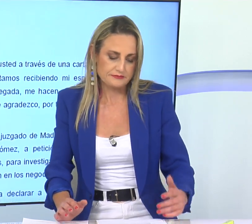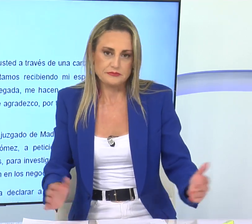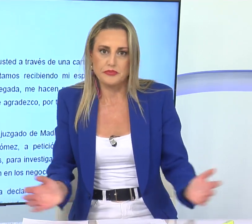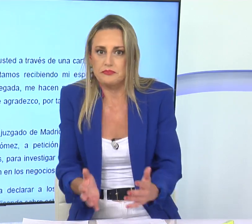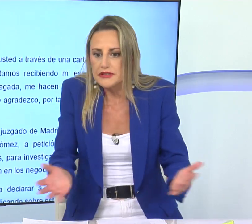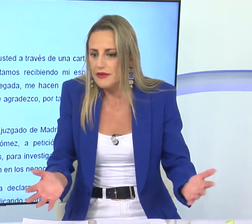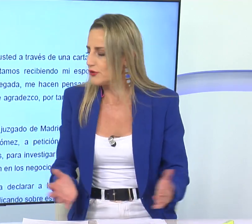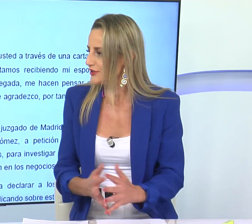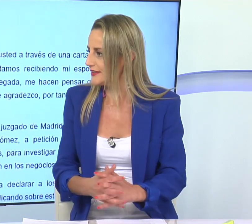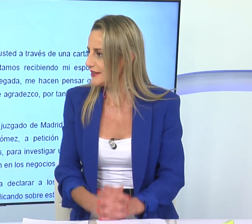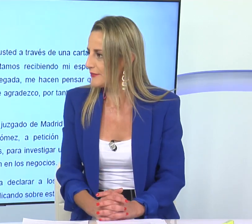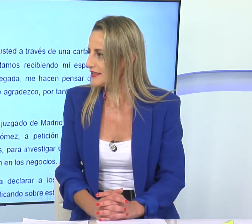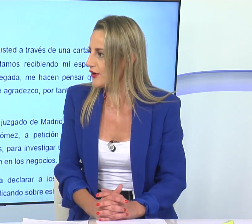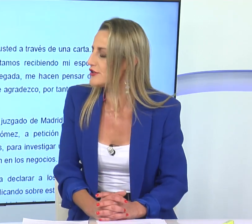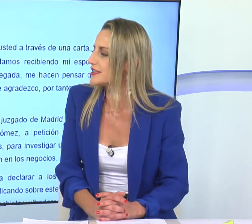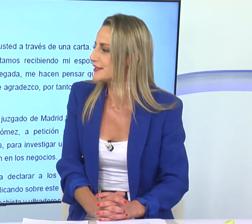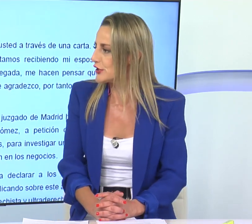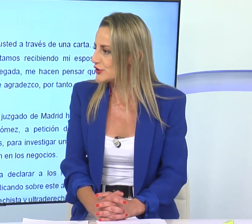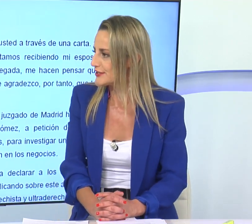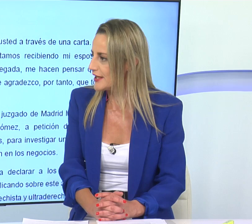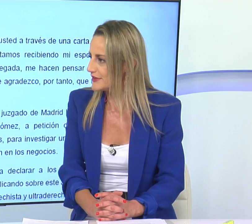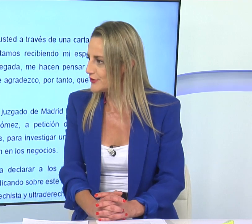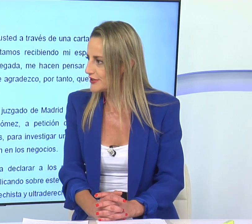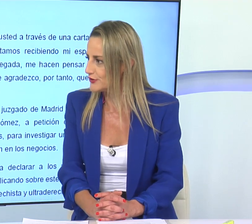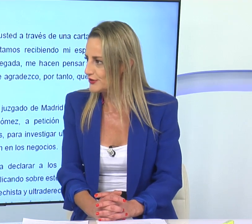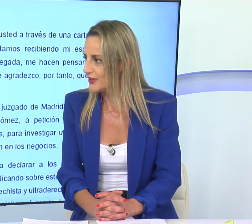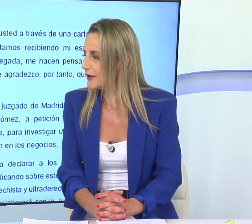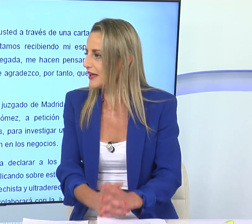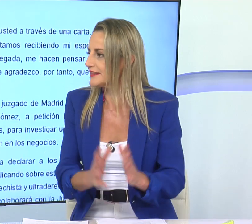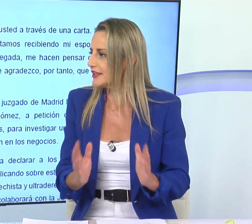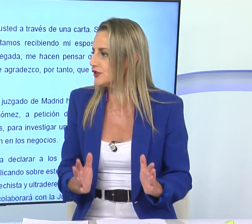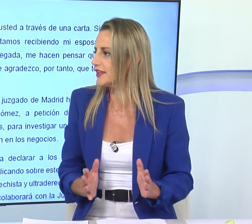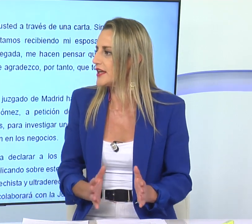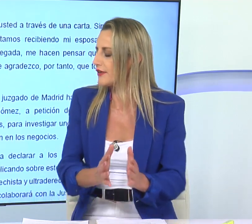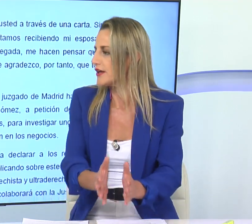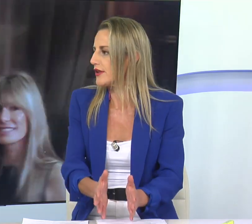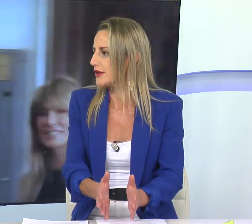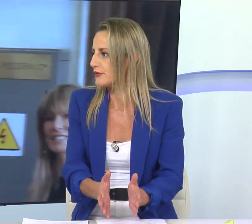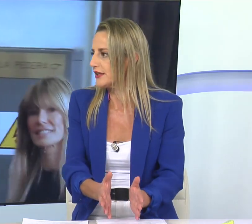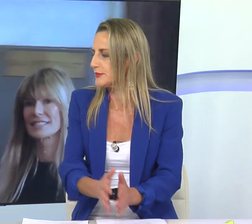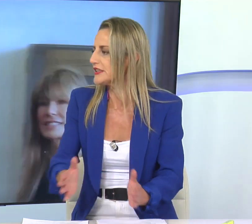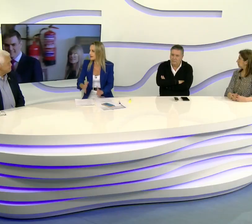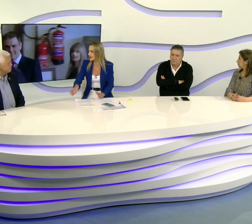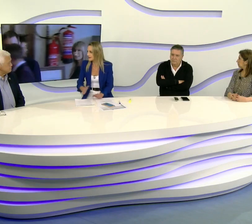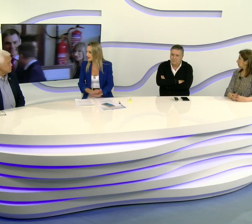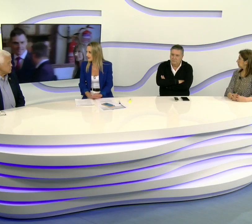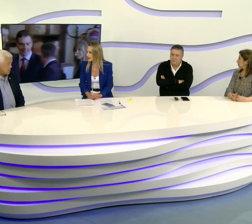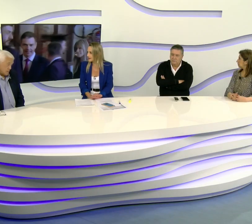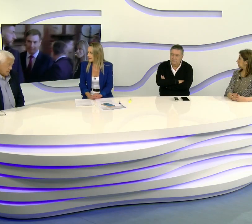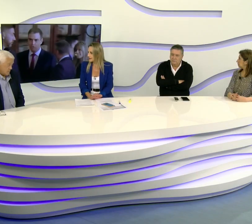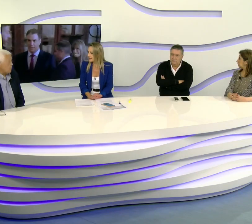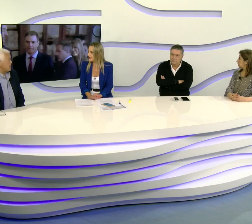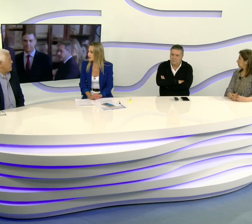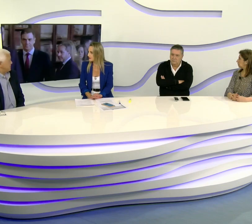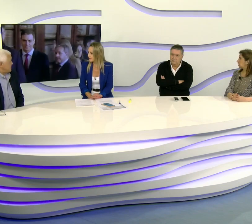que debemos pensar los escenarios que se abren José Antonio para ti el hecho de que haya ido Azuela te invita a pensar